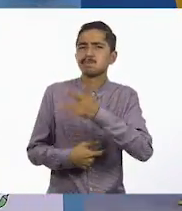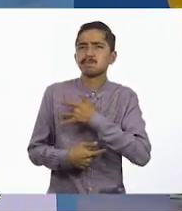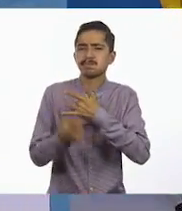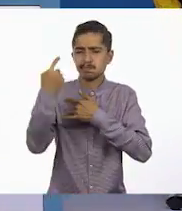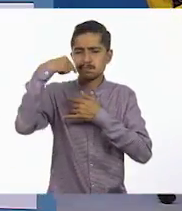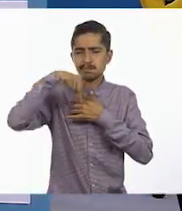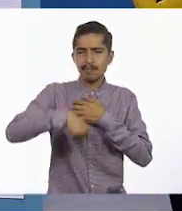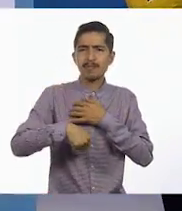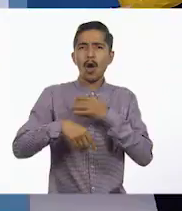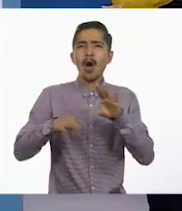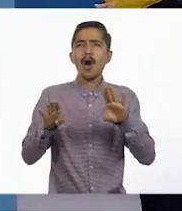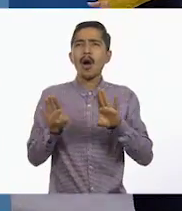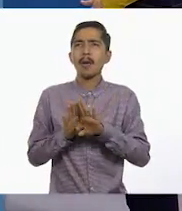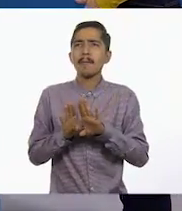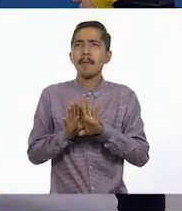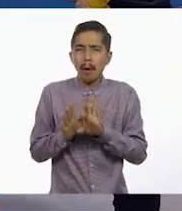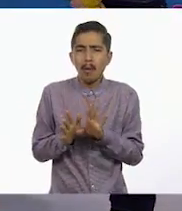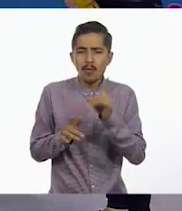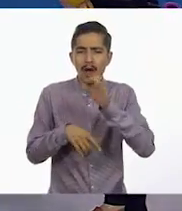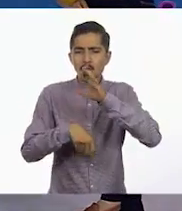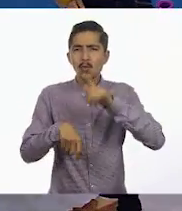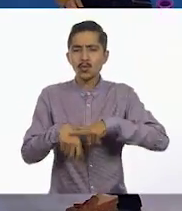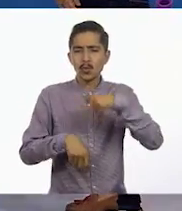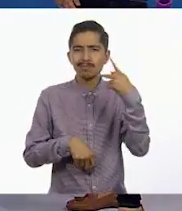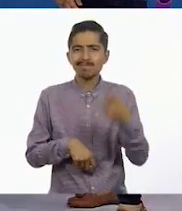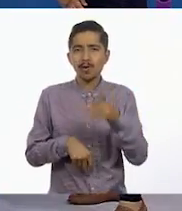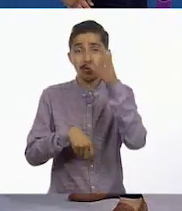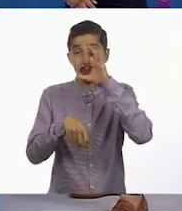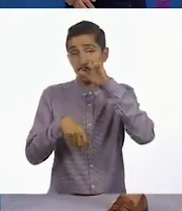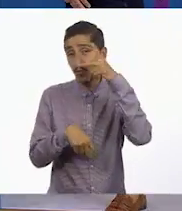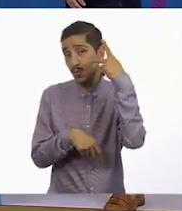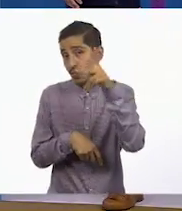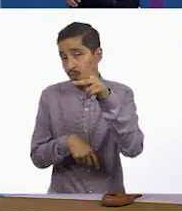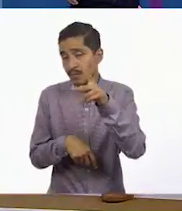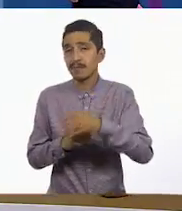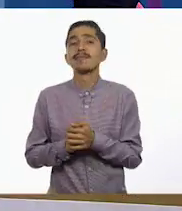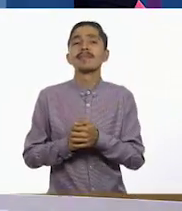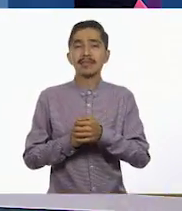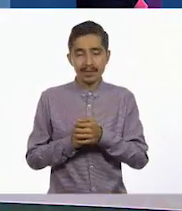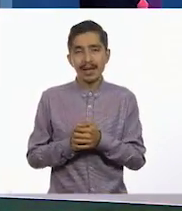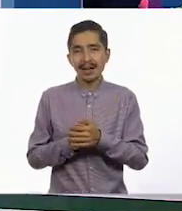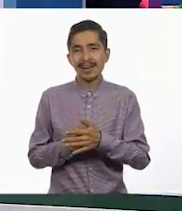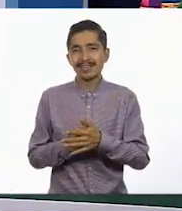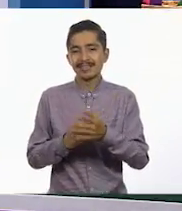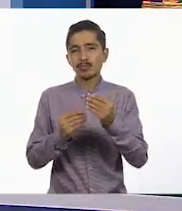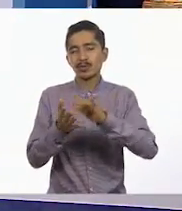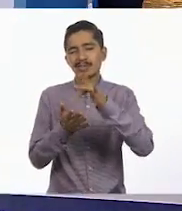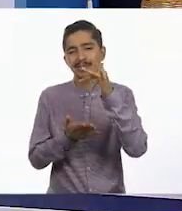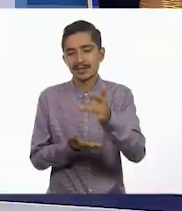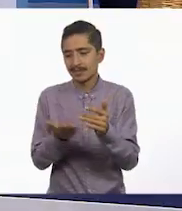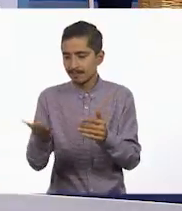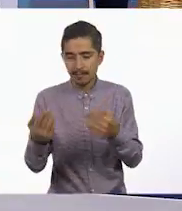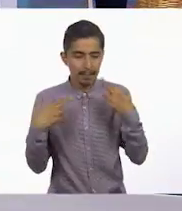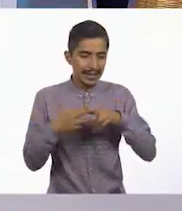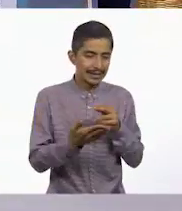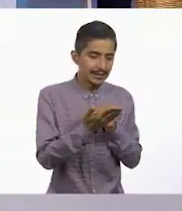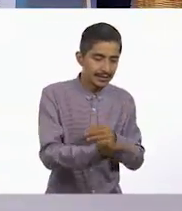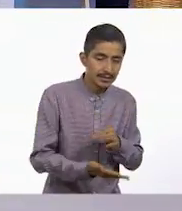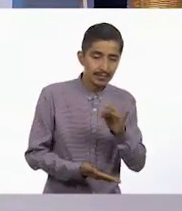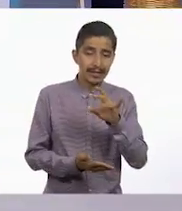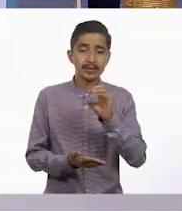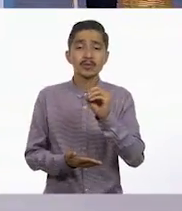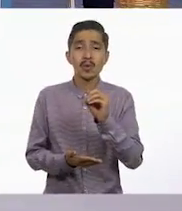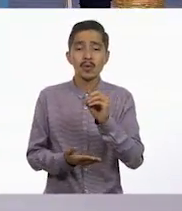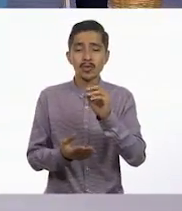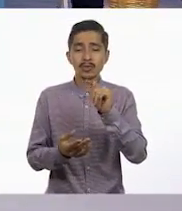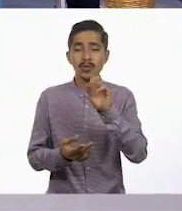estás formando parte de una cultura, tu cultura. Muchísimas gracias, Astrid. Muchísimas gracias, profesor Francisco Ton.